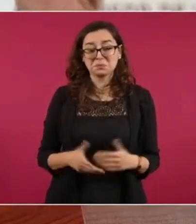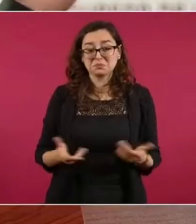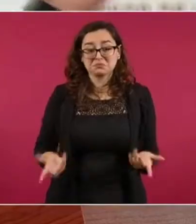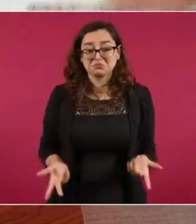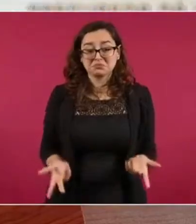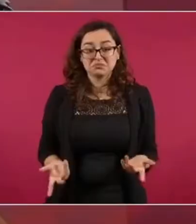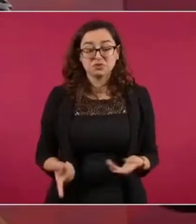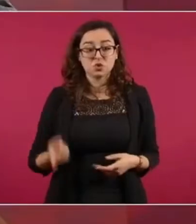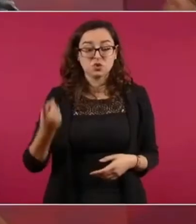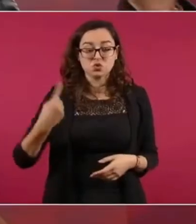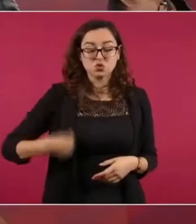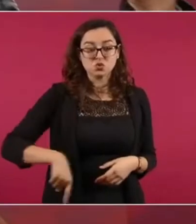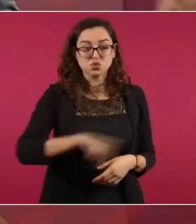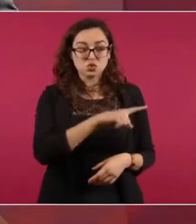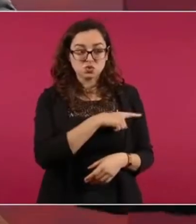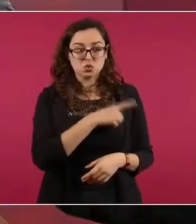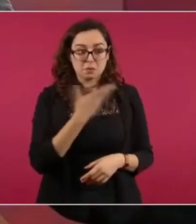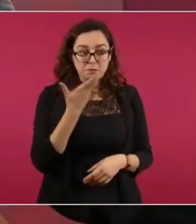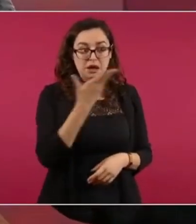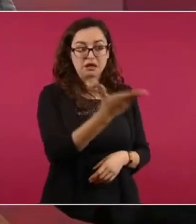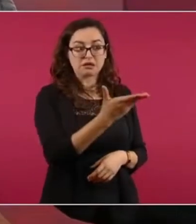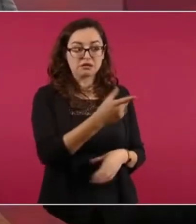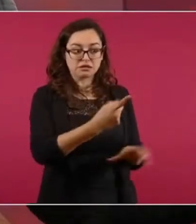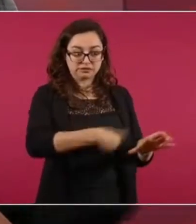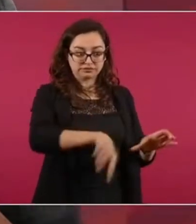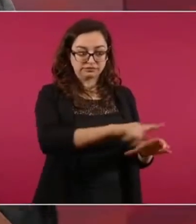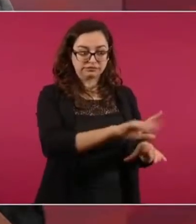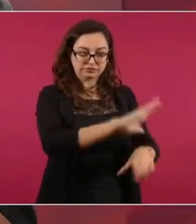además, qué comparación.